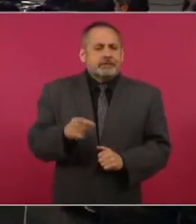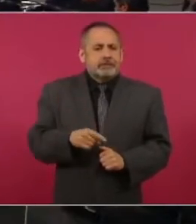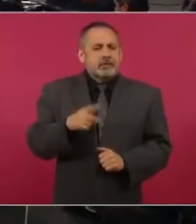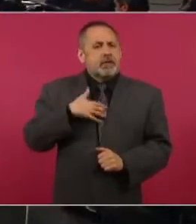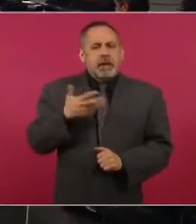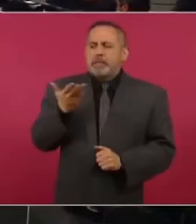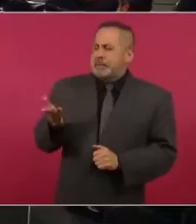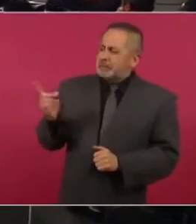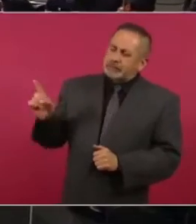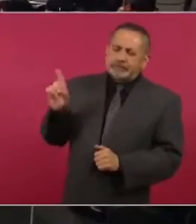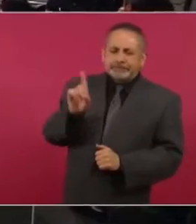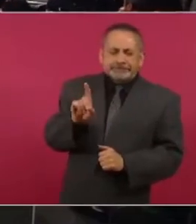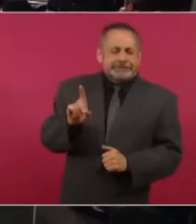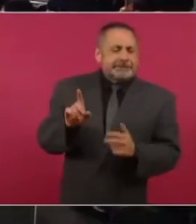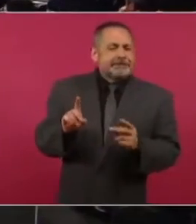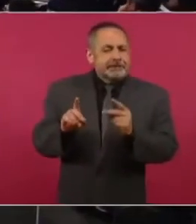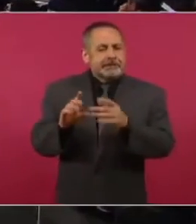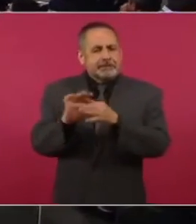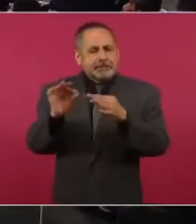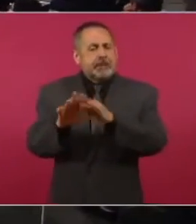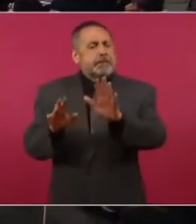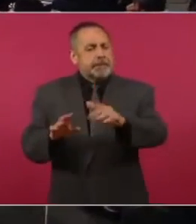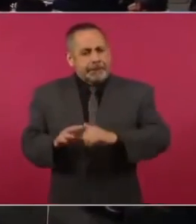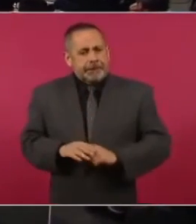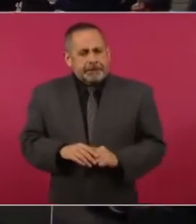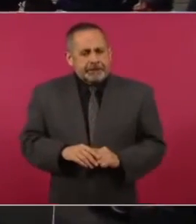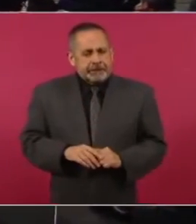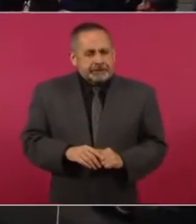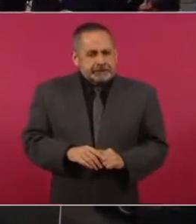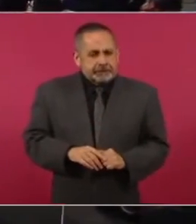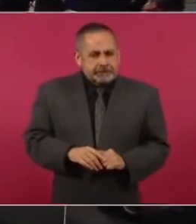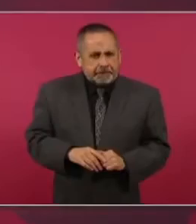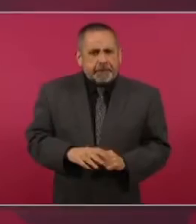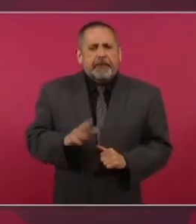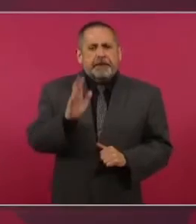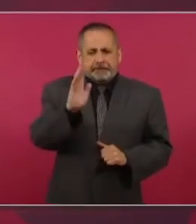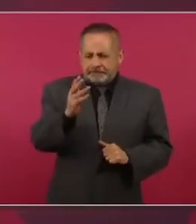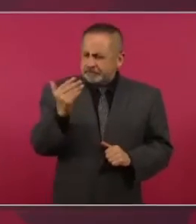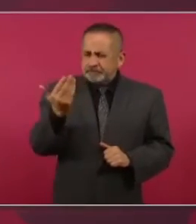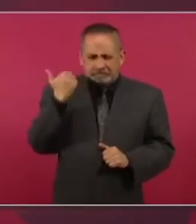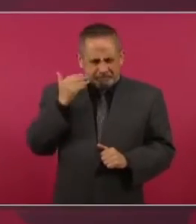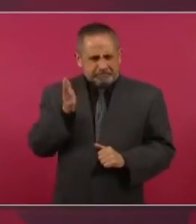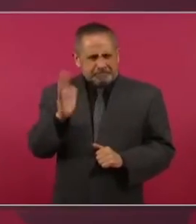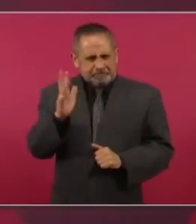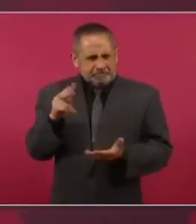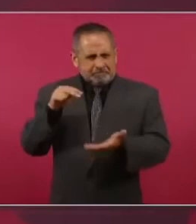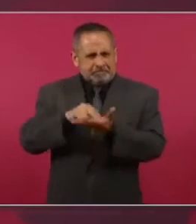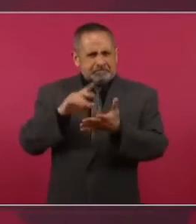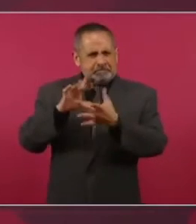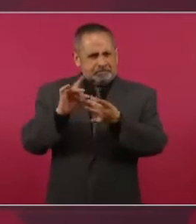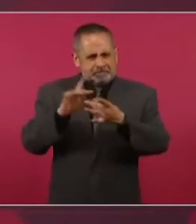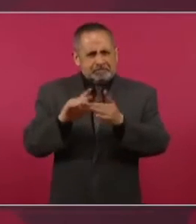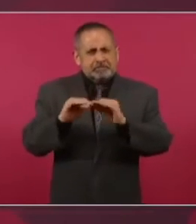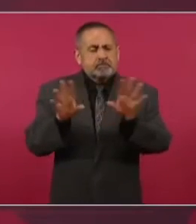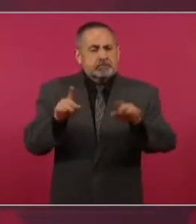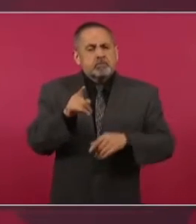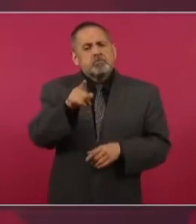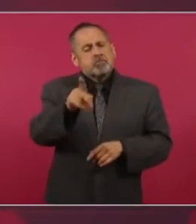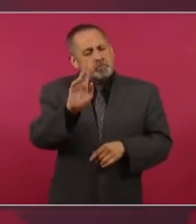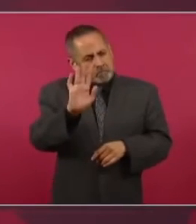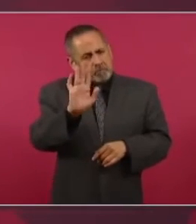le iba a pedir a él que lo explicara, pero de luego ya hubo una explicación sobre eso, pero le